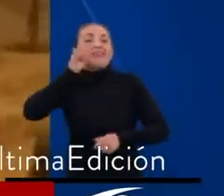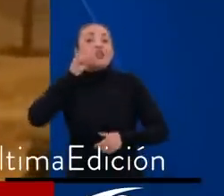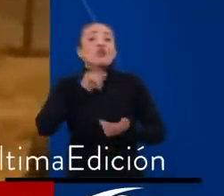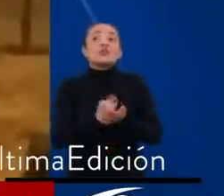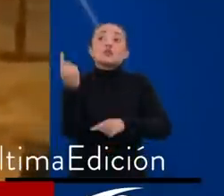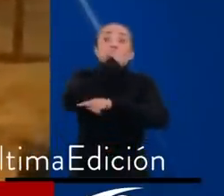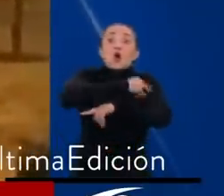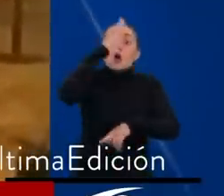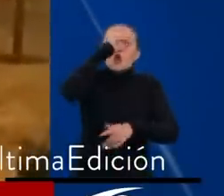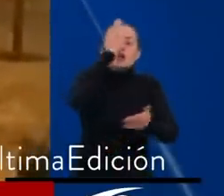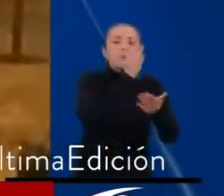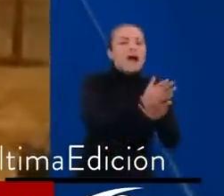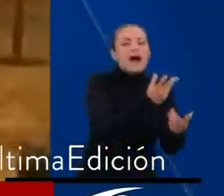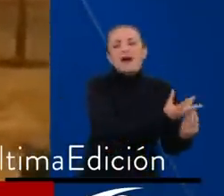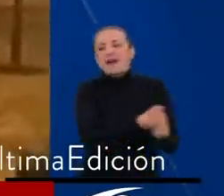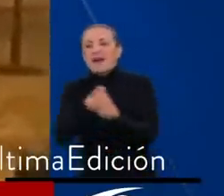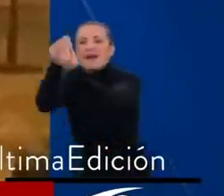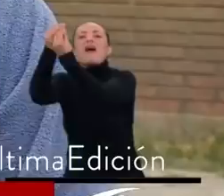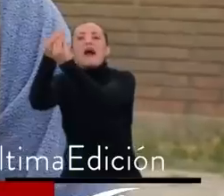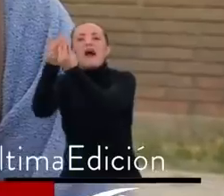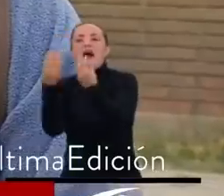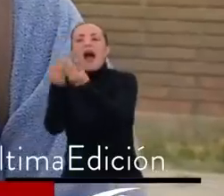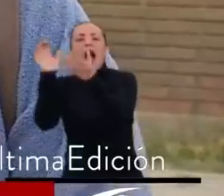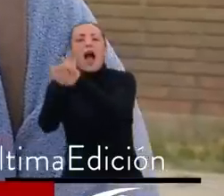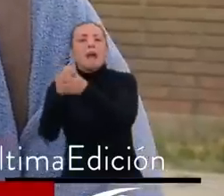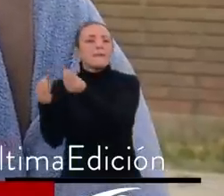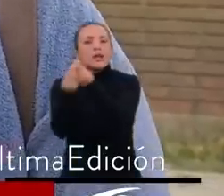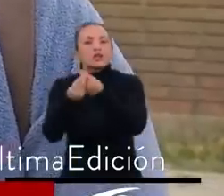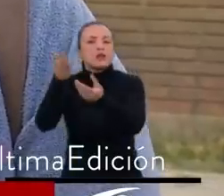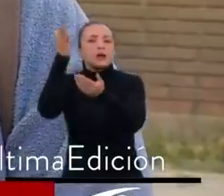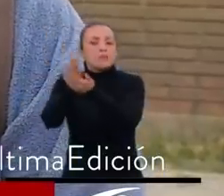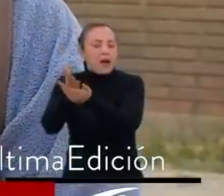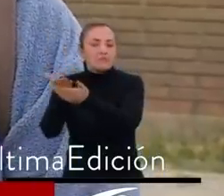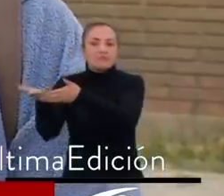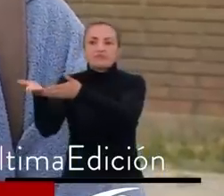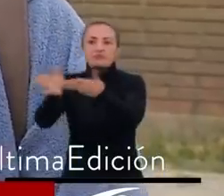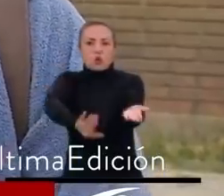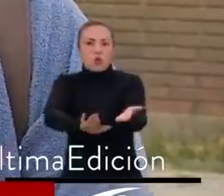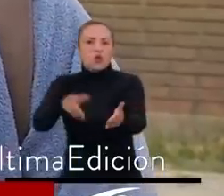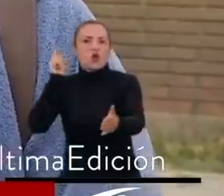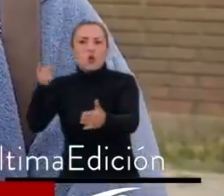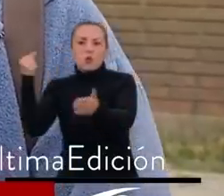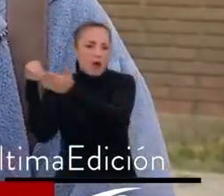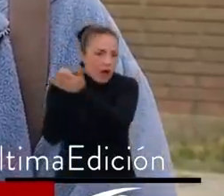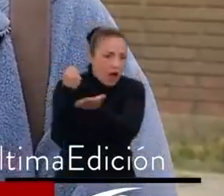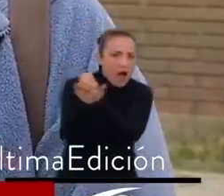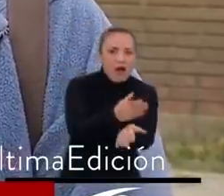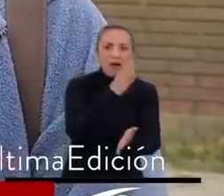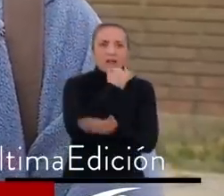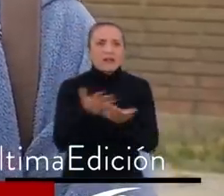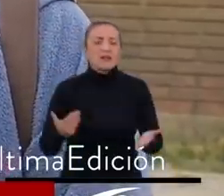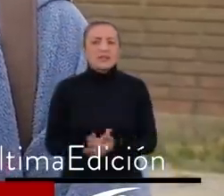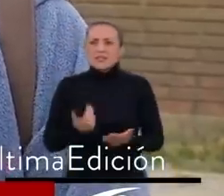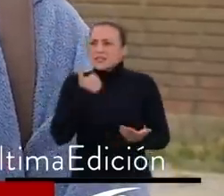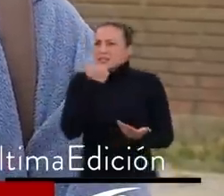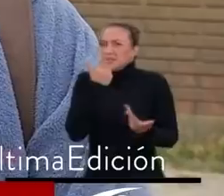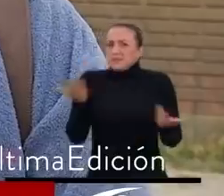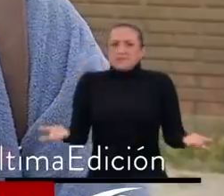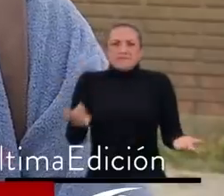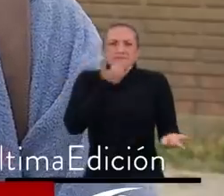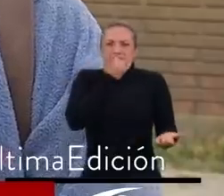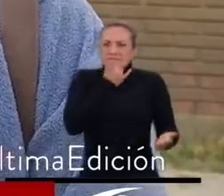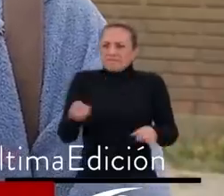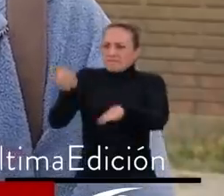abandonaron la madrugada del accidente. Ese día pues salió pues, a compartir con ellos y no sé cómo pasó lo del